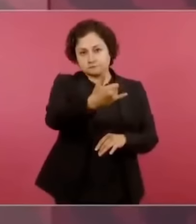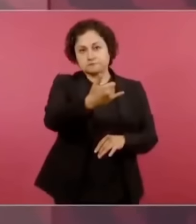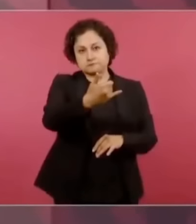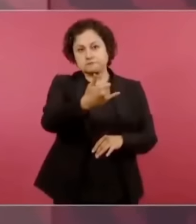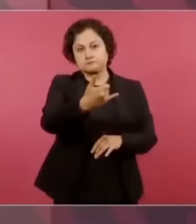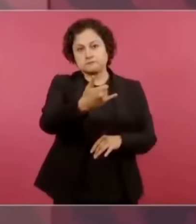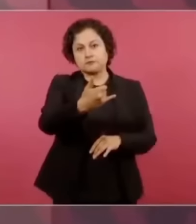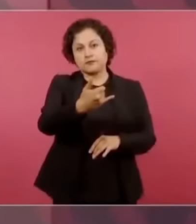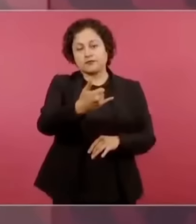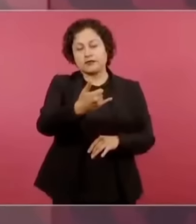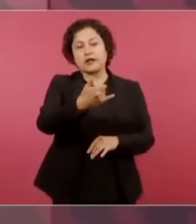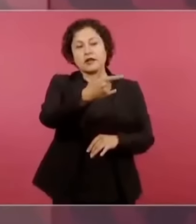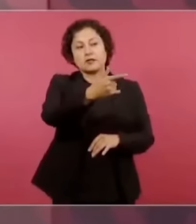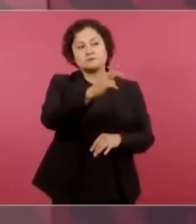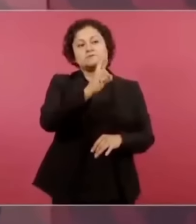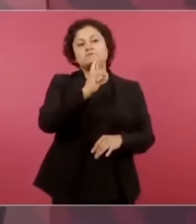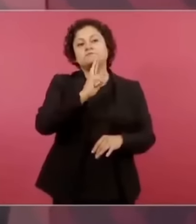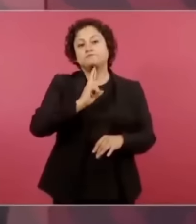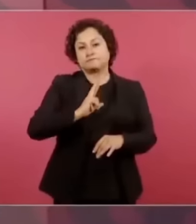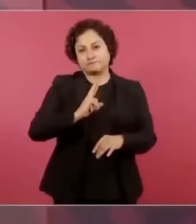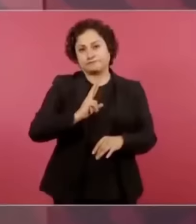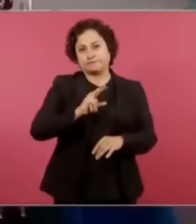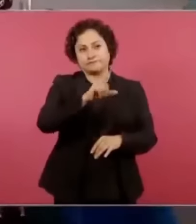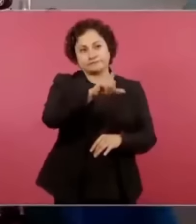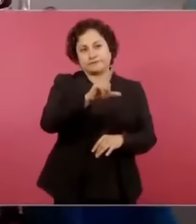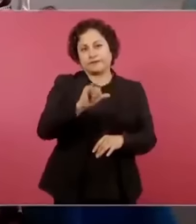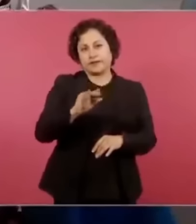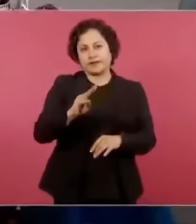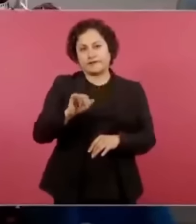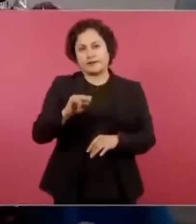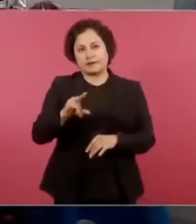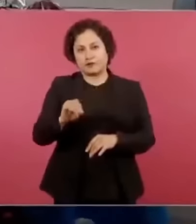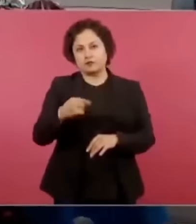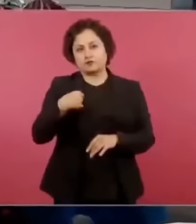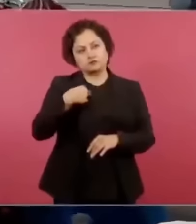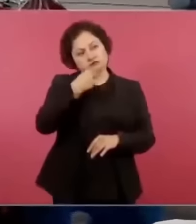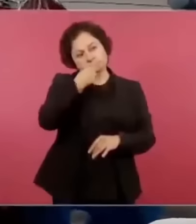Lievano, que se lo agradezco.